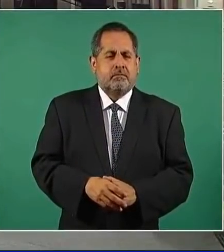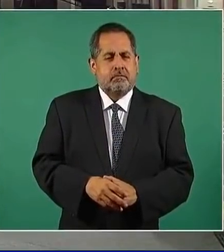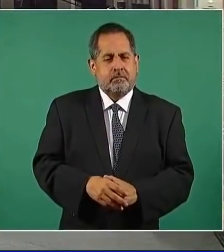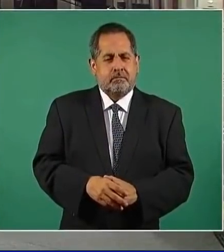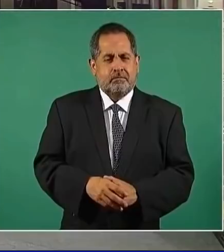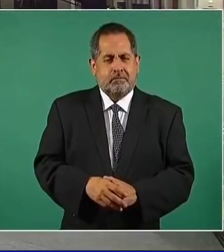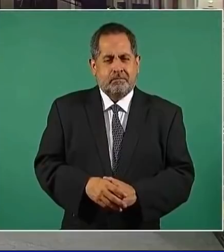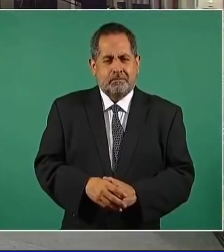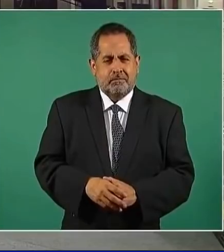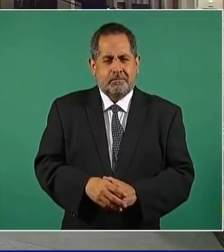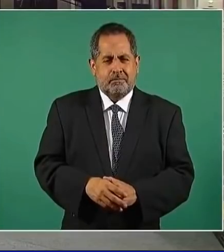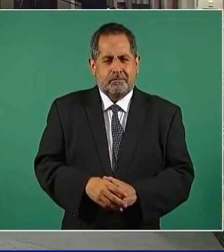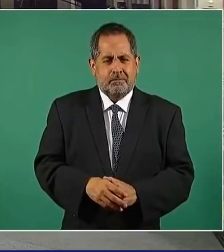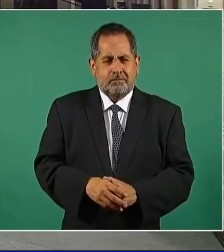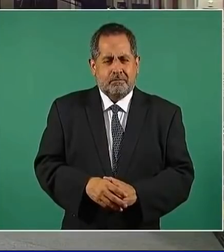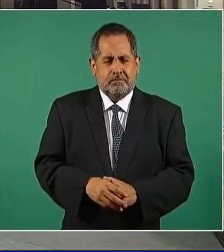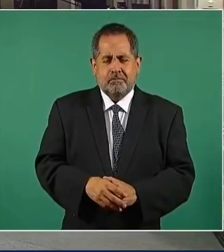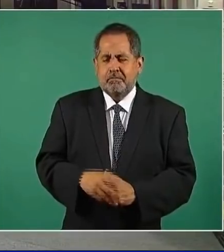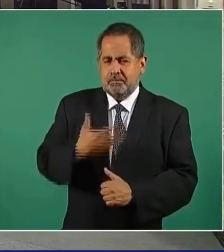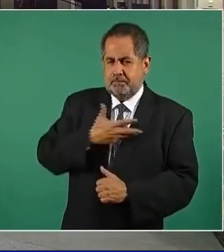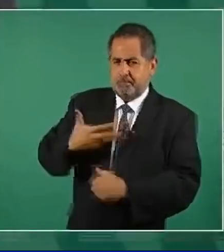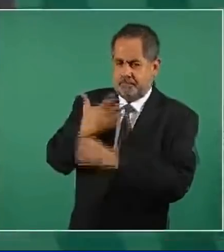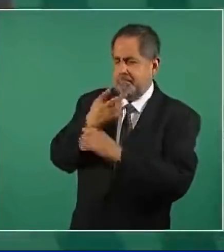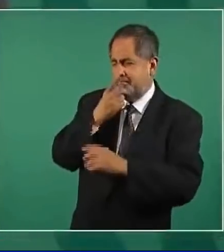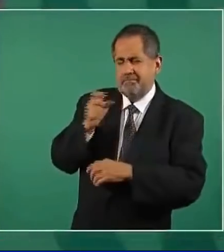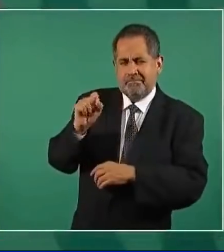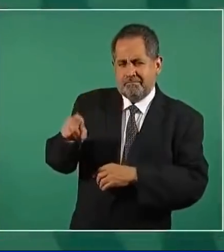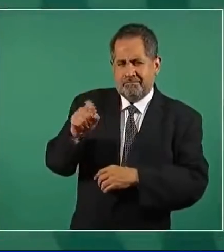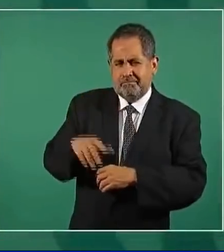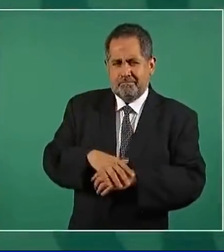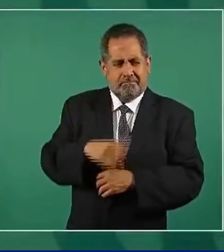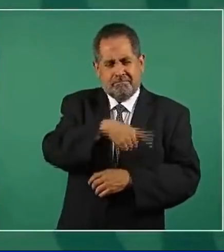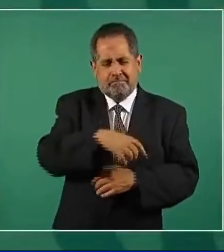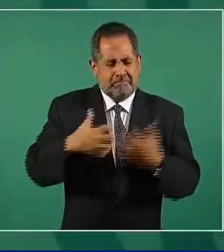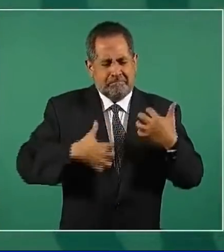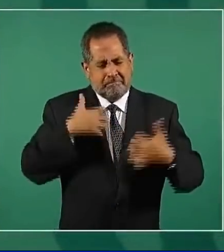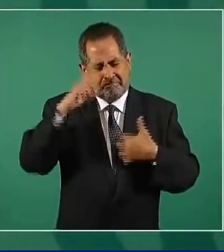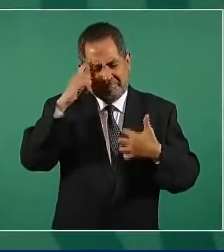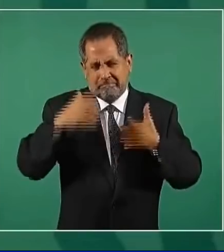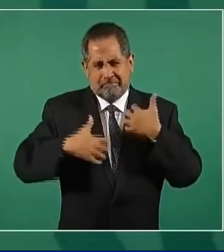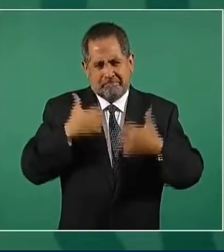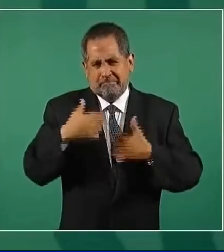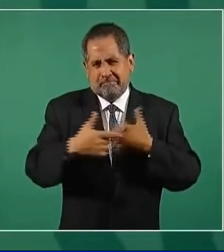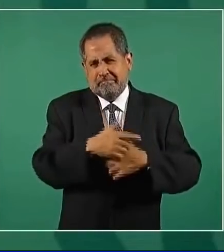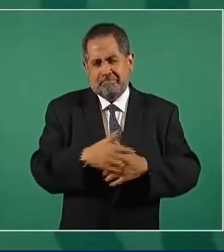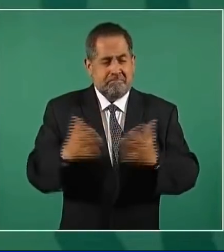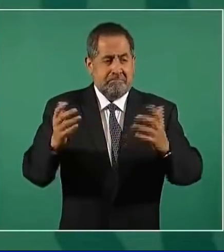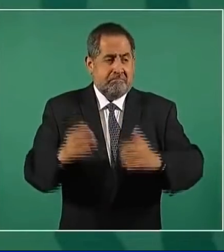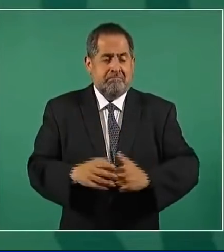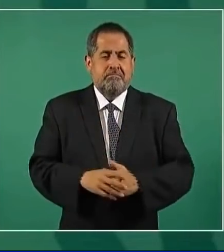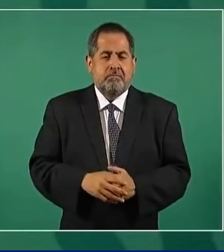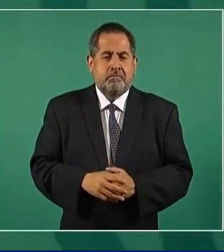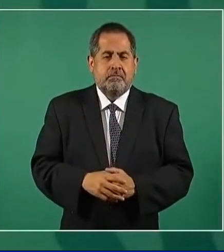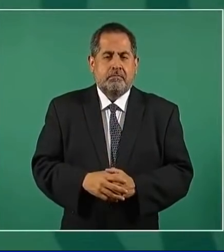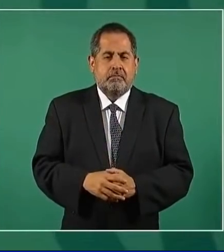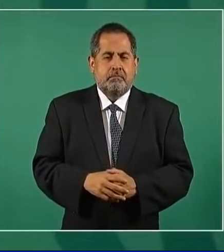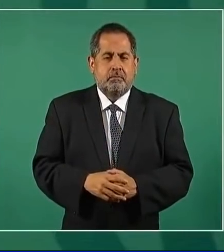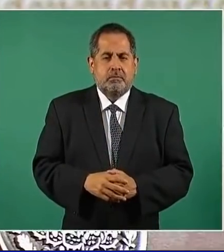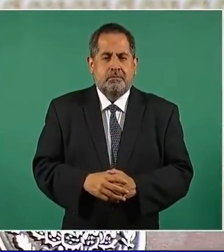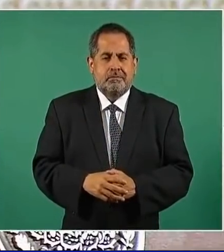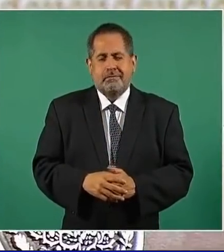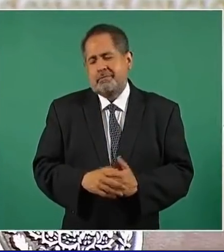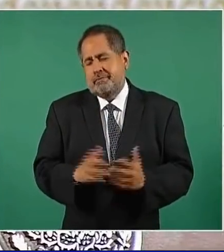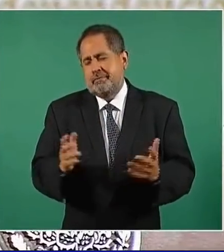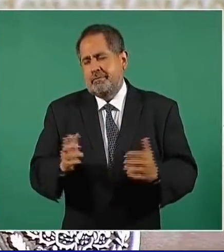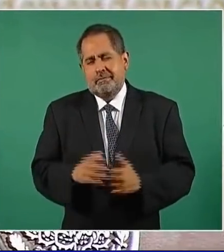sí pero este es el producto de lo mismo están muy enojados y este y